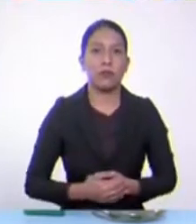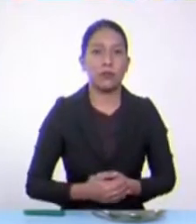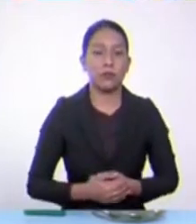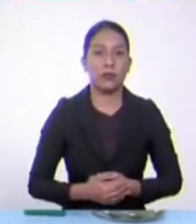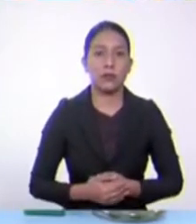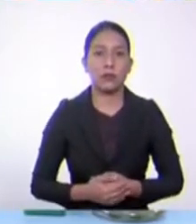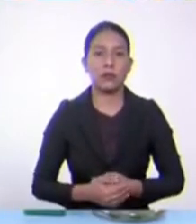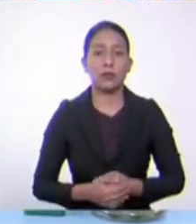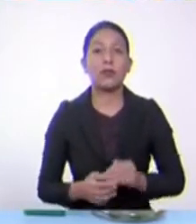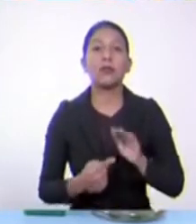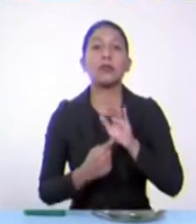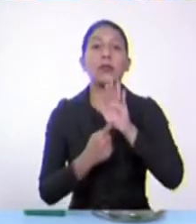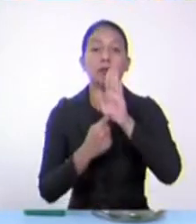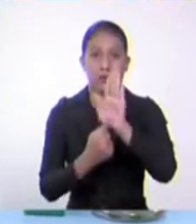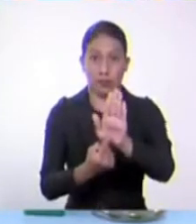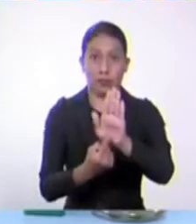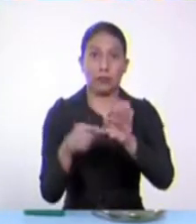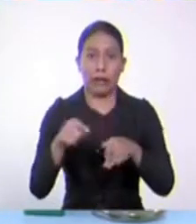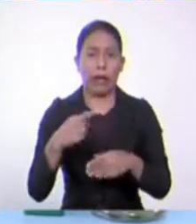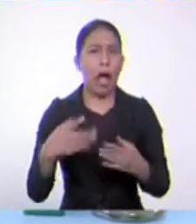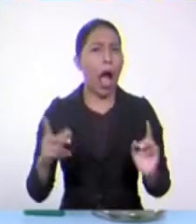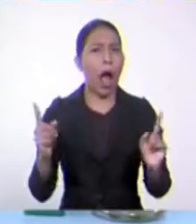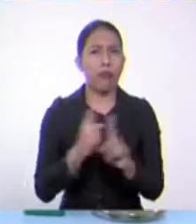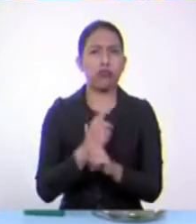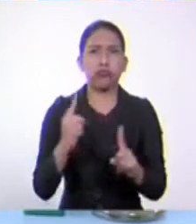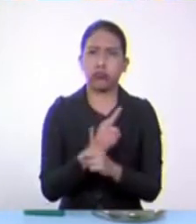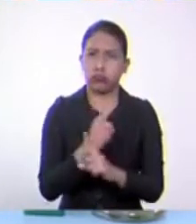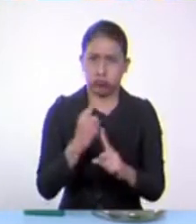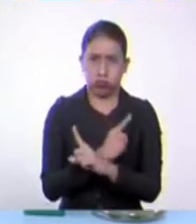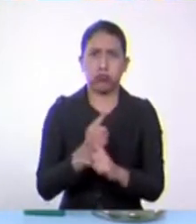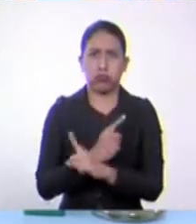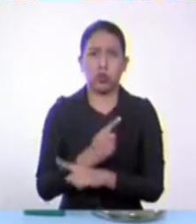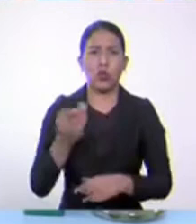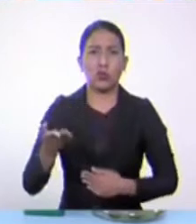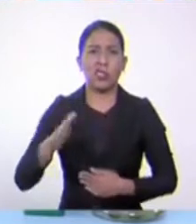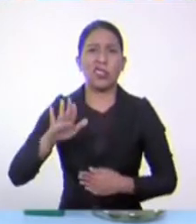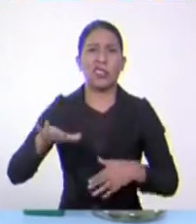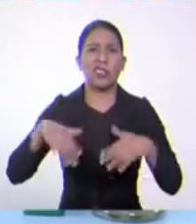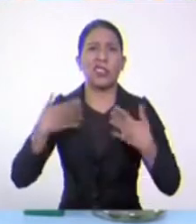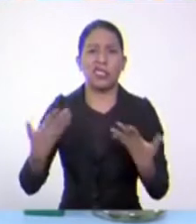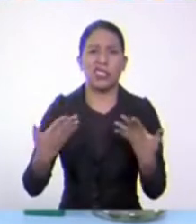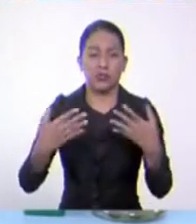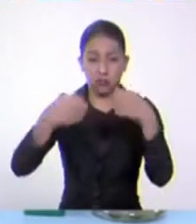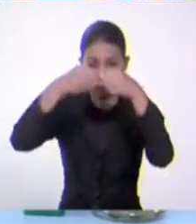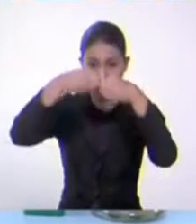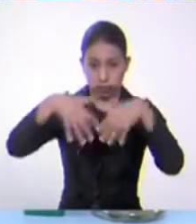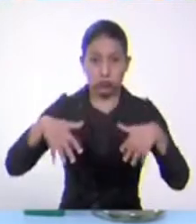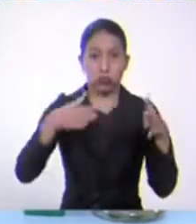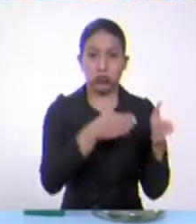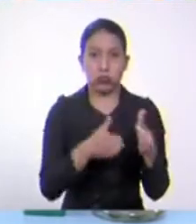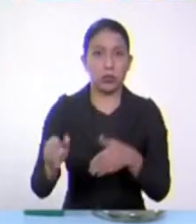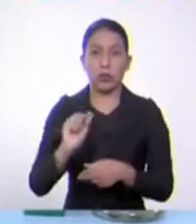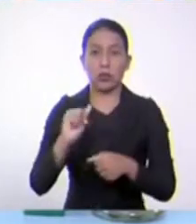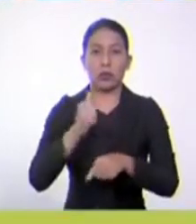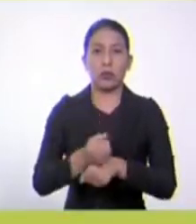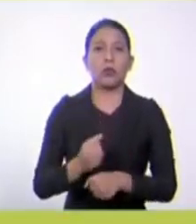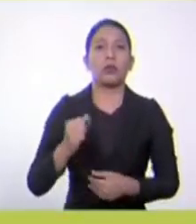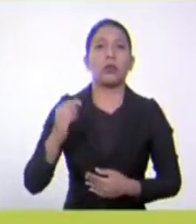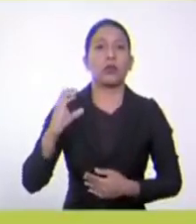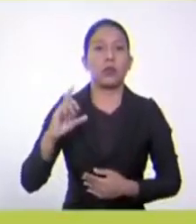Para representar dicha evolución, se utilizan esquemas ramificados llamados